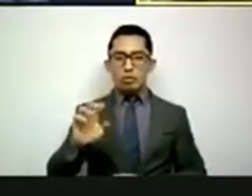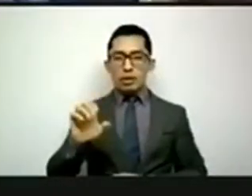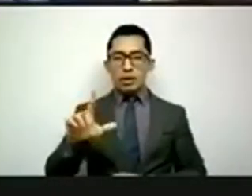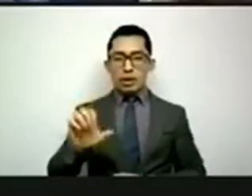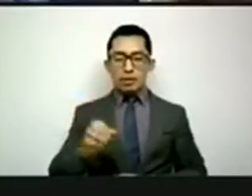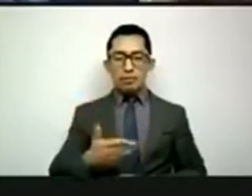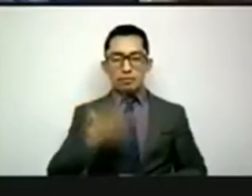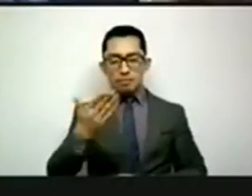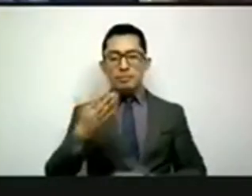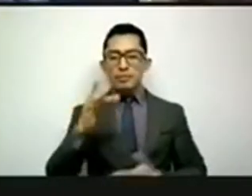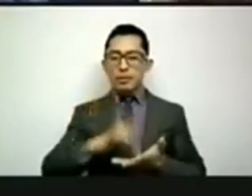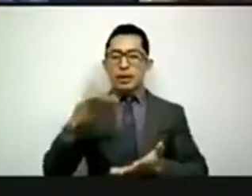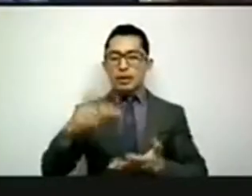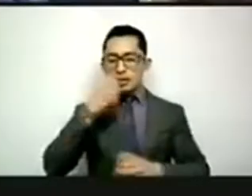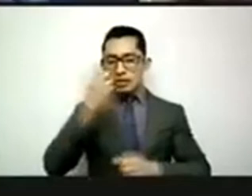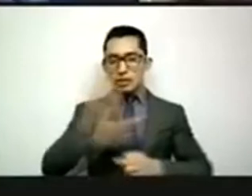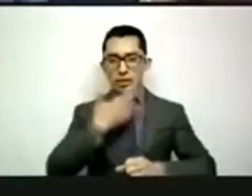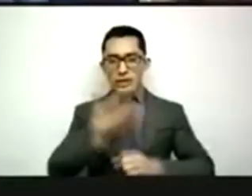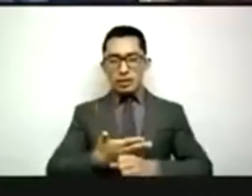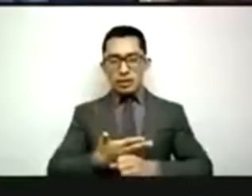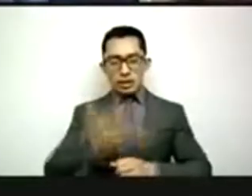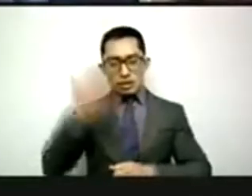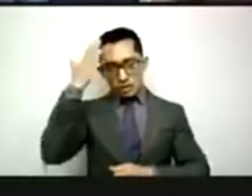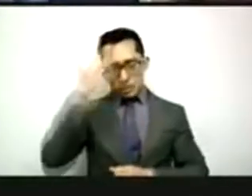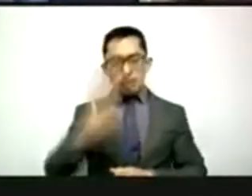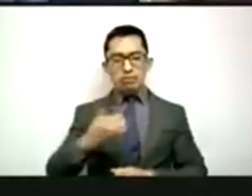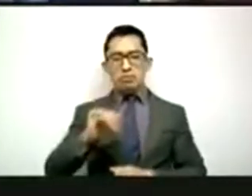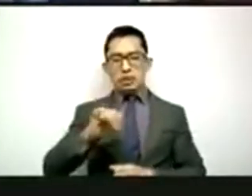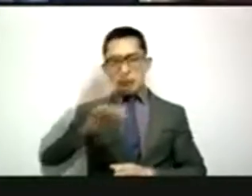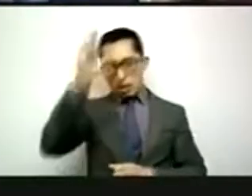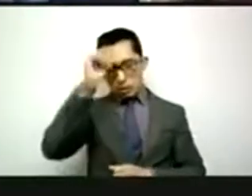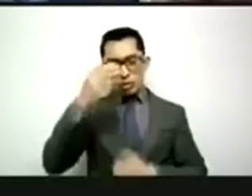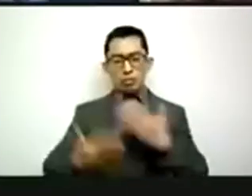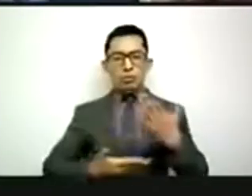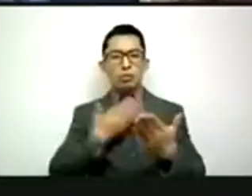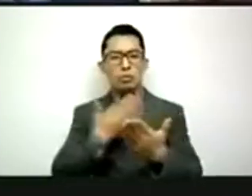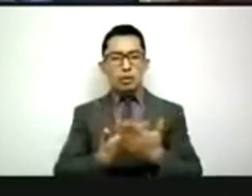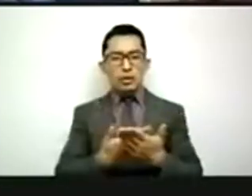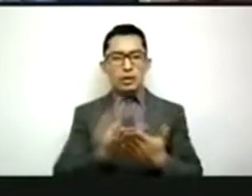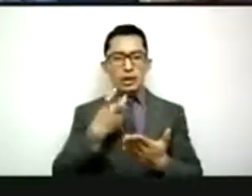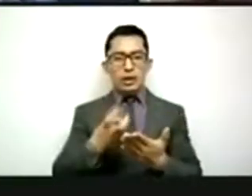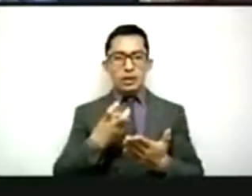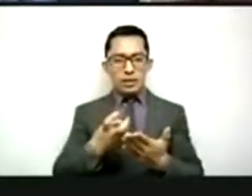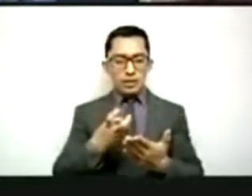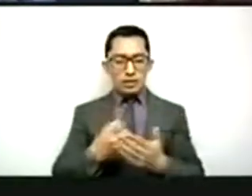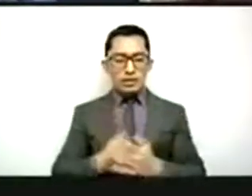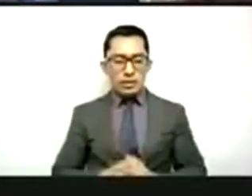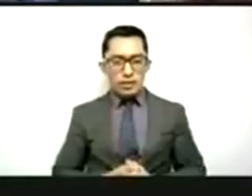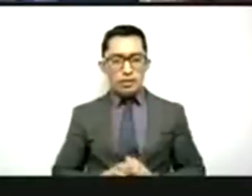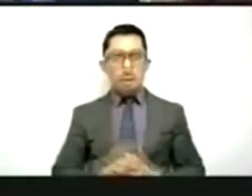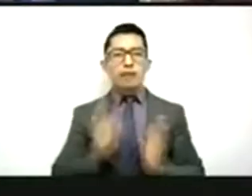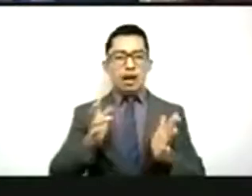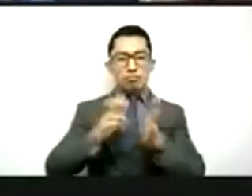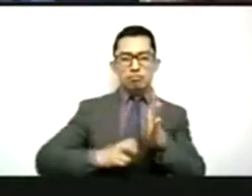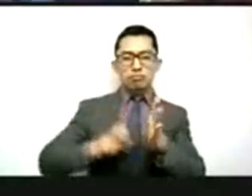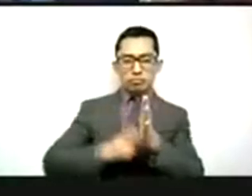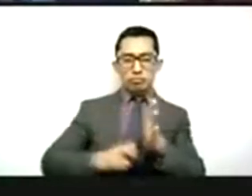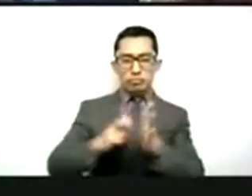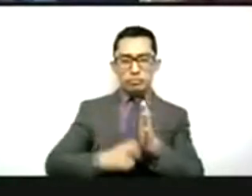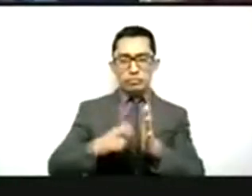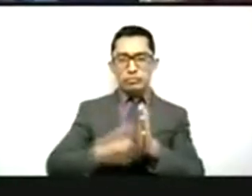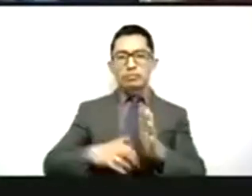Gracias, señor secretario general de Acuerdos. A favor del proyecto presentado, del proyecto modificado en la parte de la